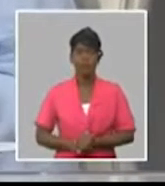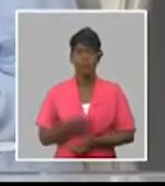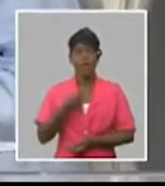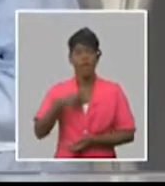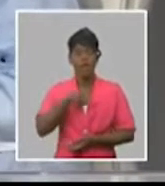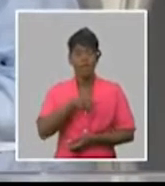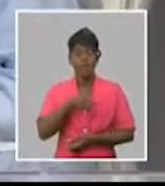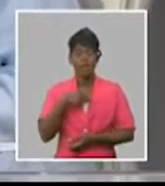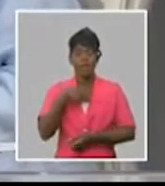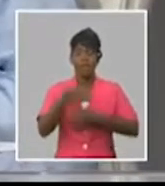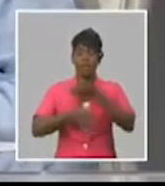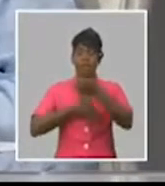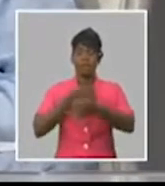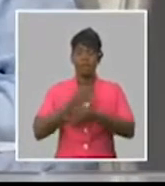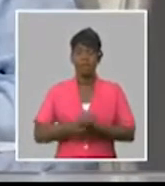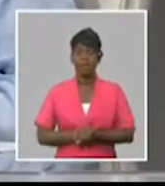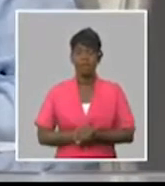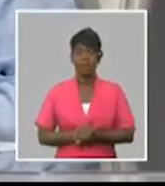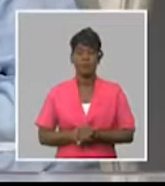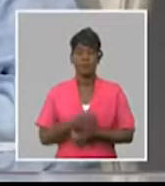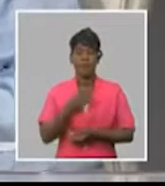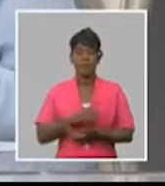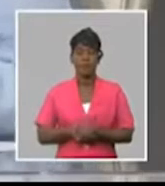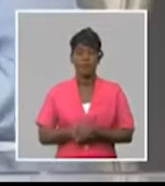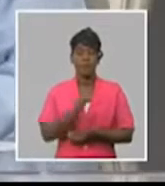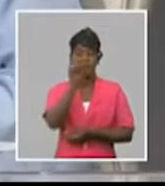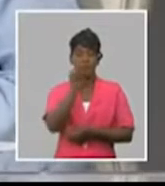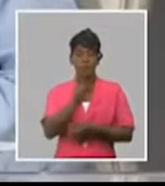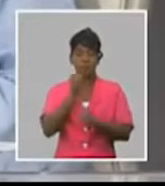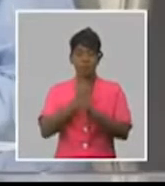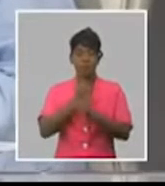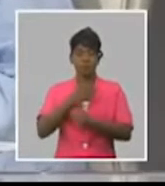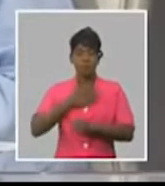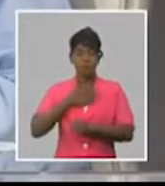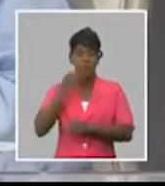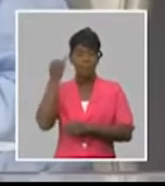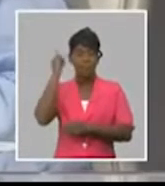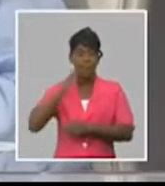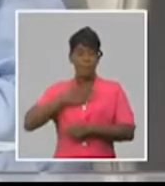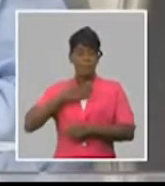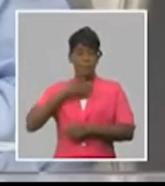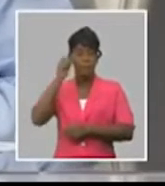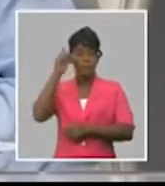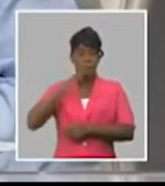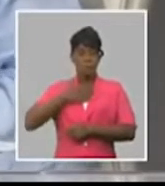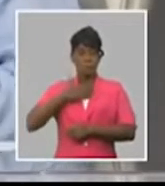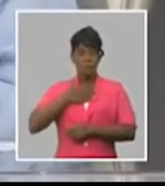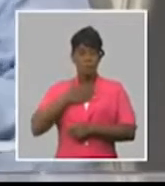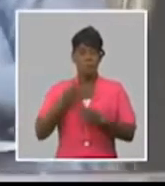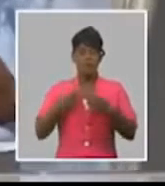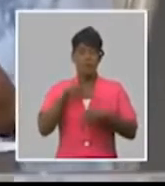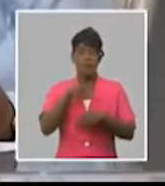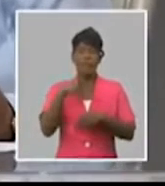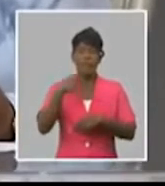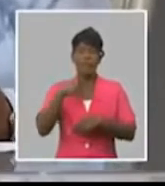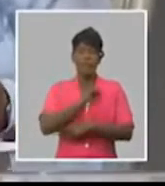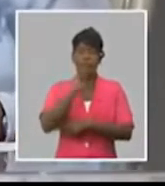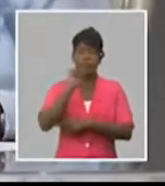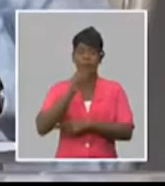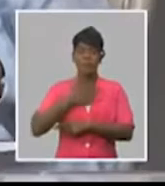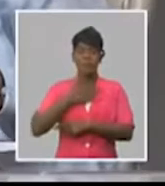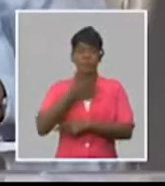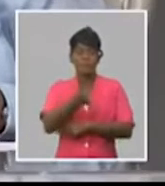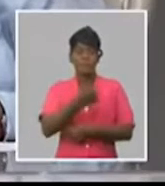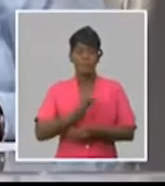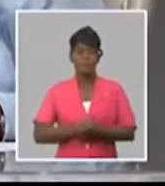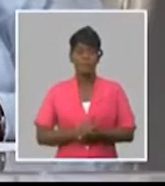ayer, sin un desempeño económico favorable, sin una creación de riqueza, no hay prosperidad. Por lo tanto, todo lo que hagamos en función de